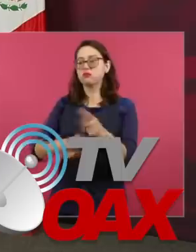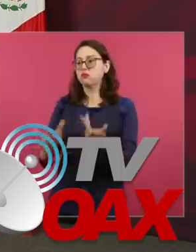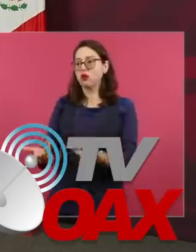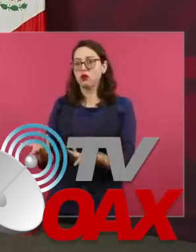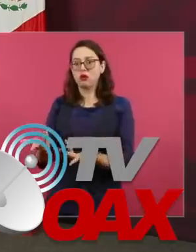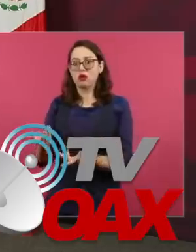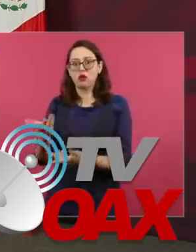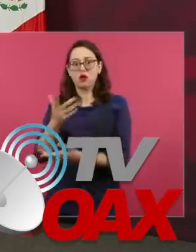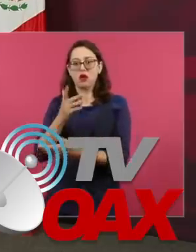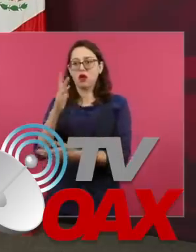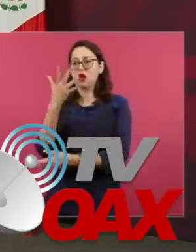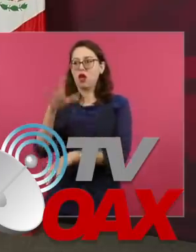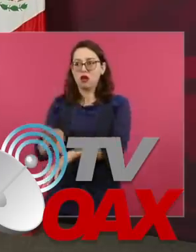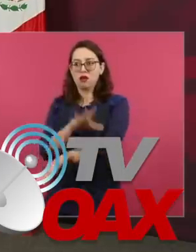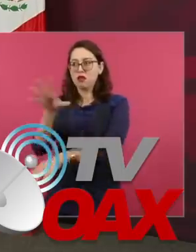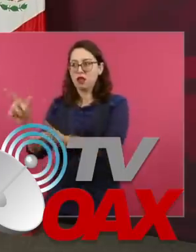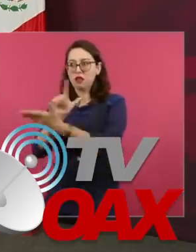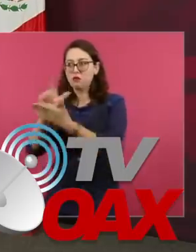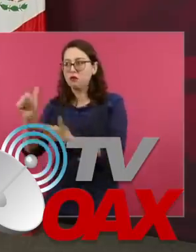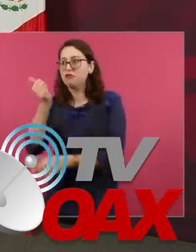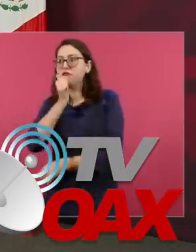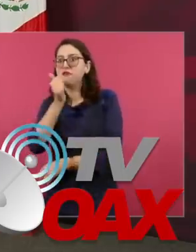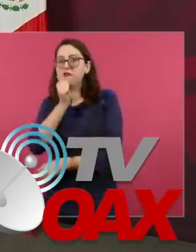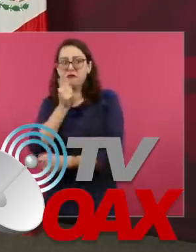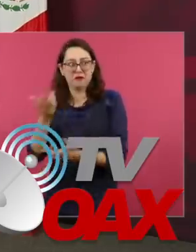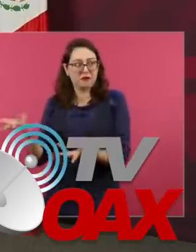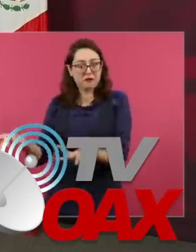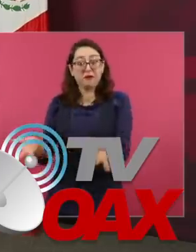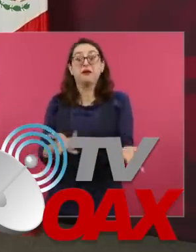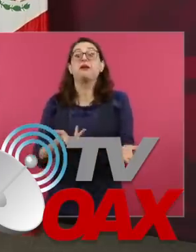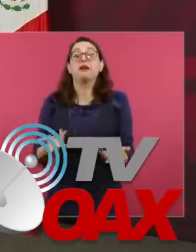Pues sí, nadie quiere que se